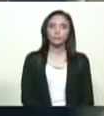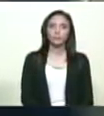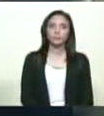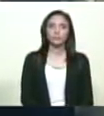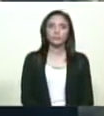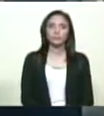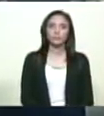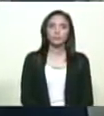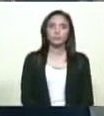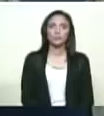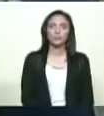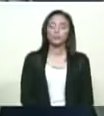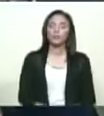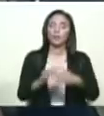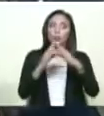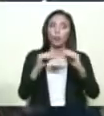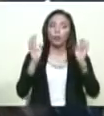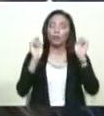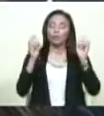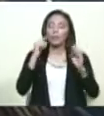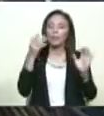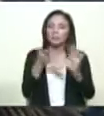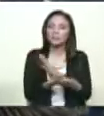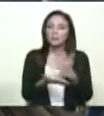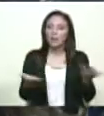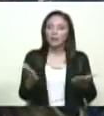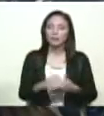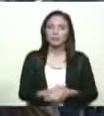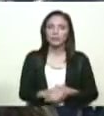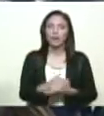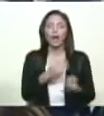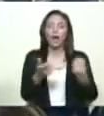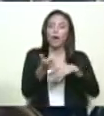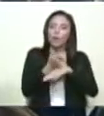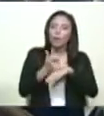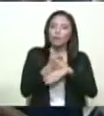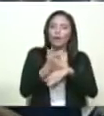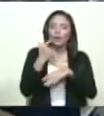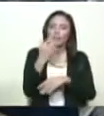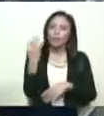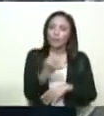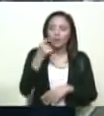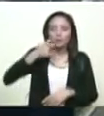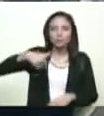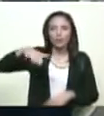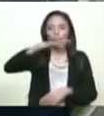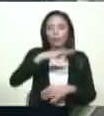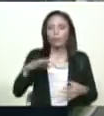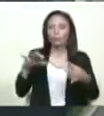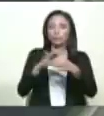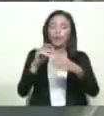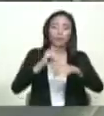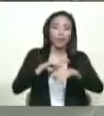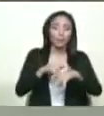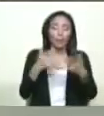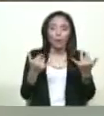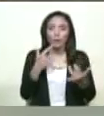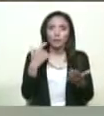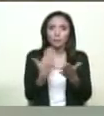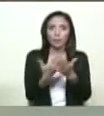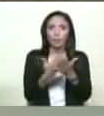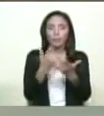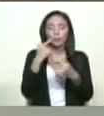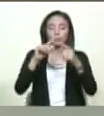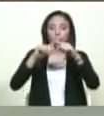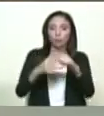compañero tiene que ver con hacer un gobierno de verdad popular en tiempo real con